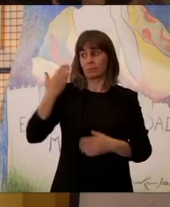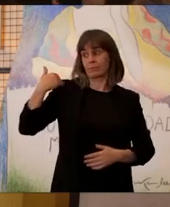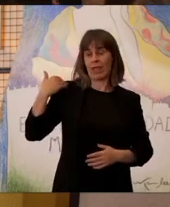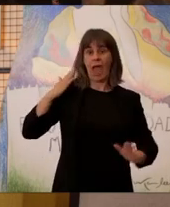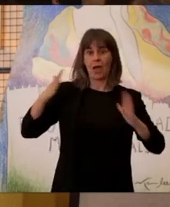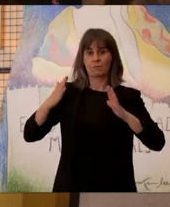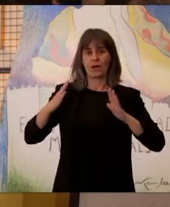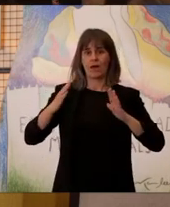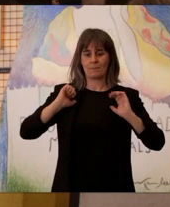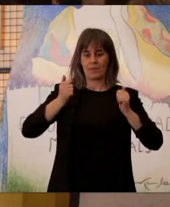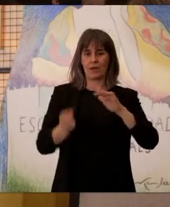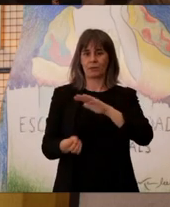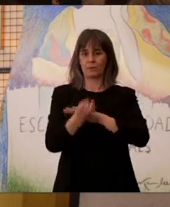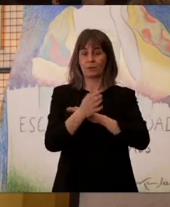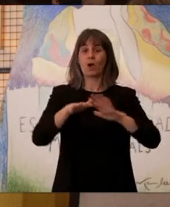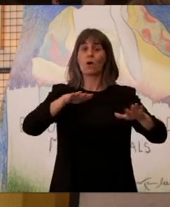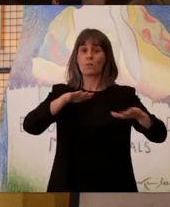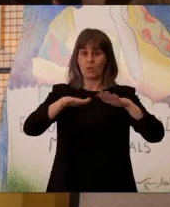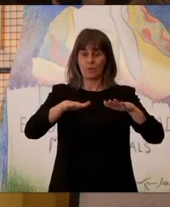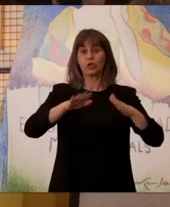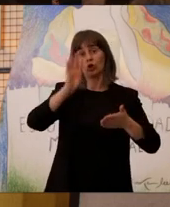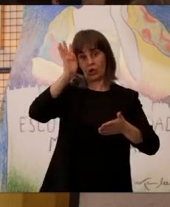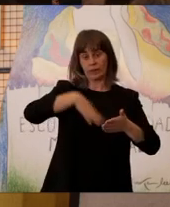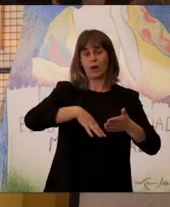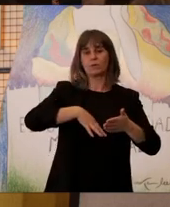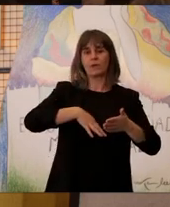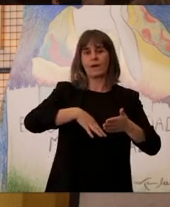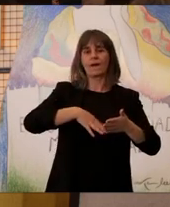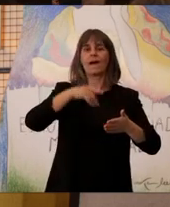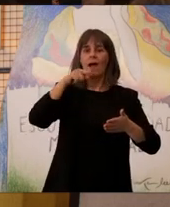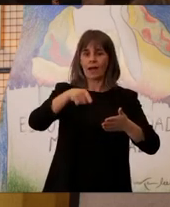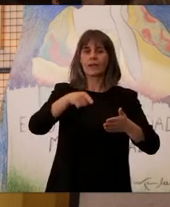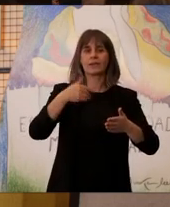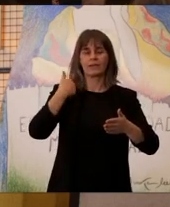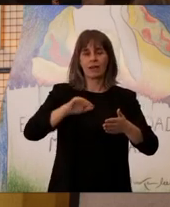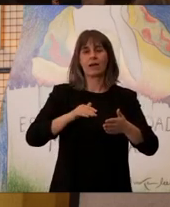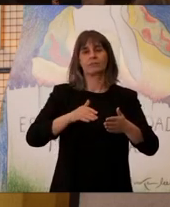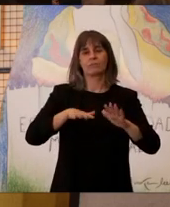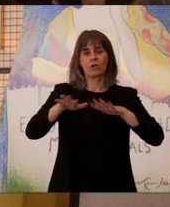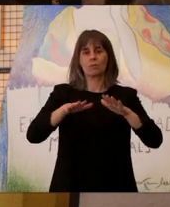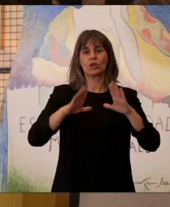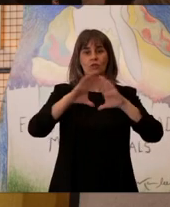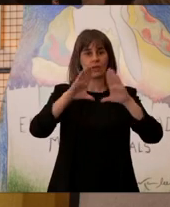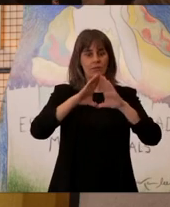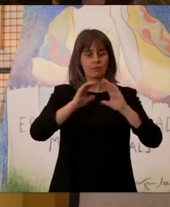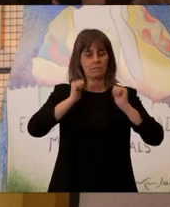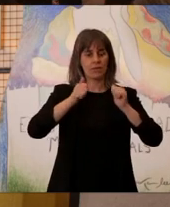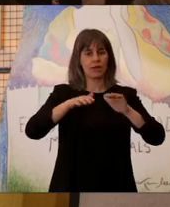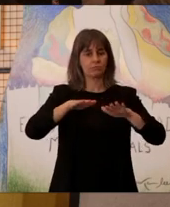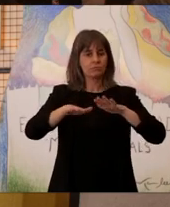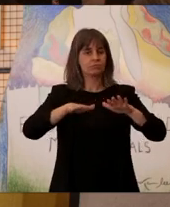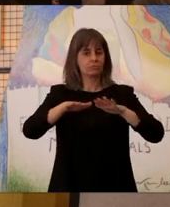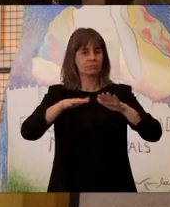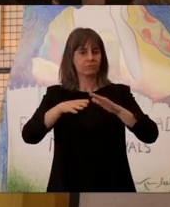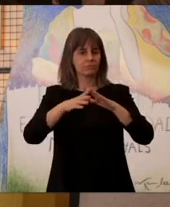del movimiento por lo menos en Cataluña pues ya y estaban haciendo el movimiento feminista de esta fase todas partes